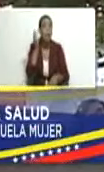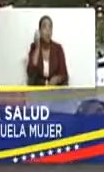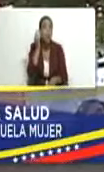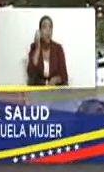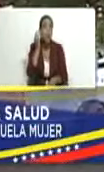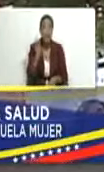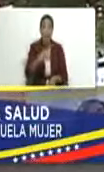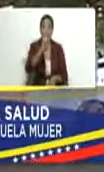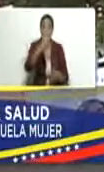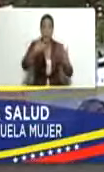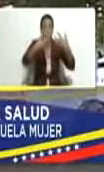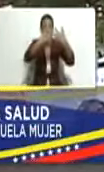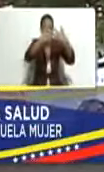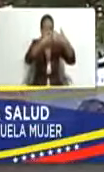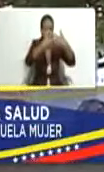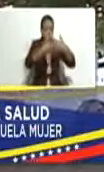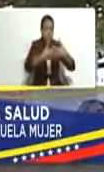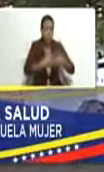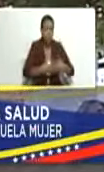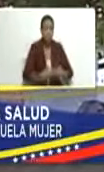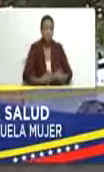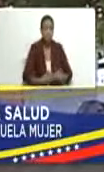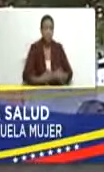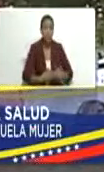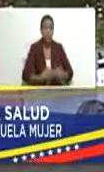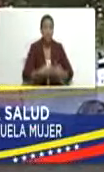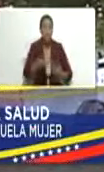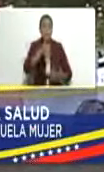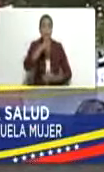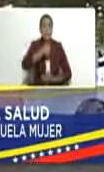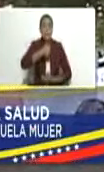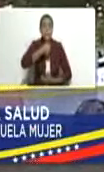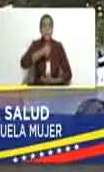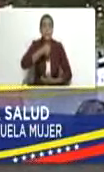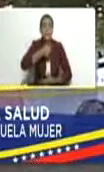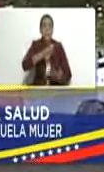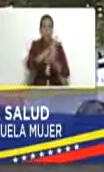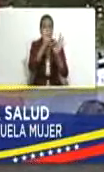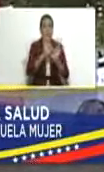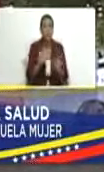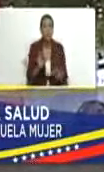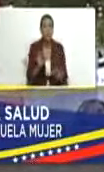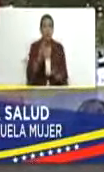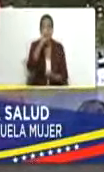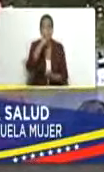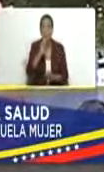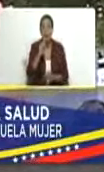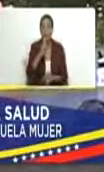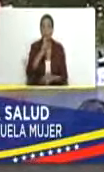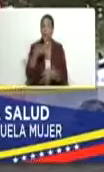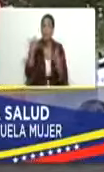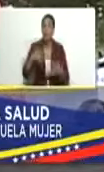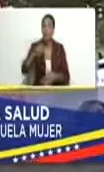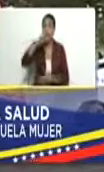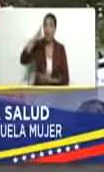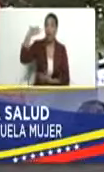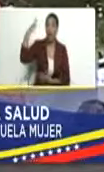fueron la columna vertebral de la resistencia en los años más duros de